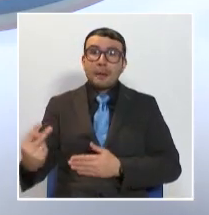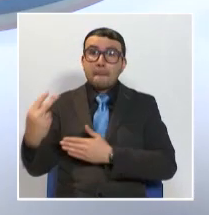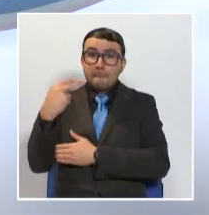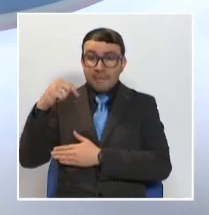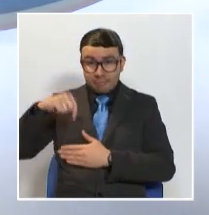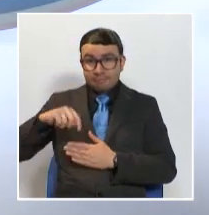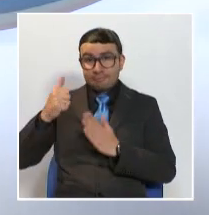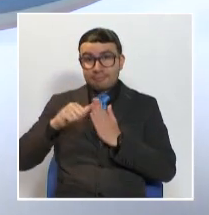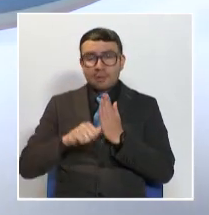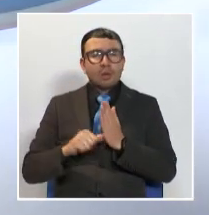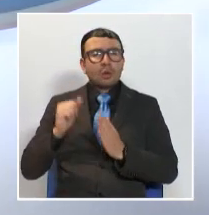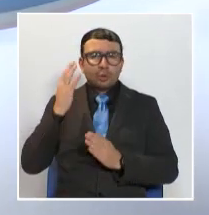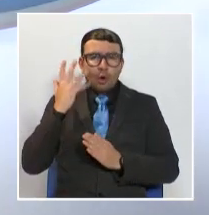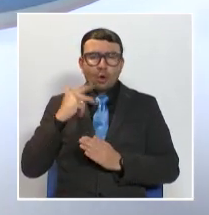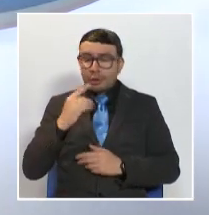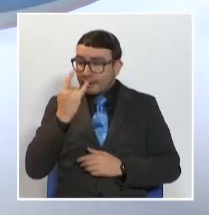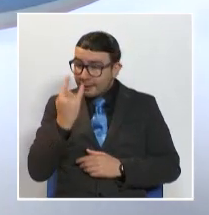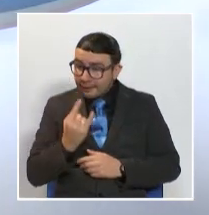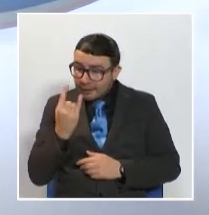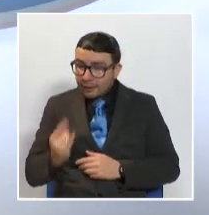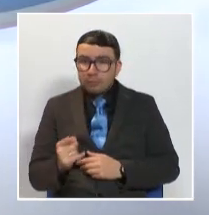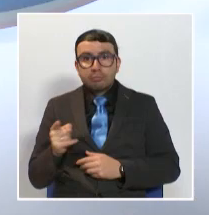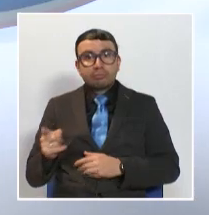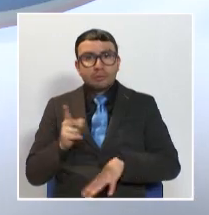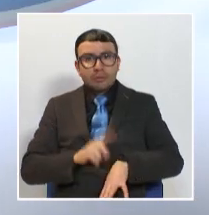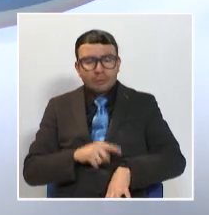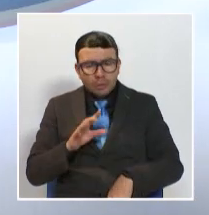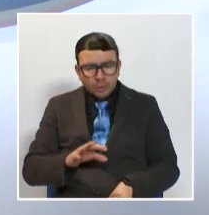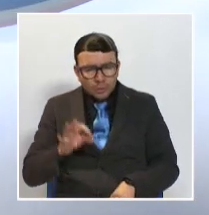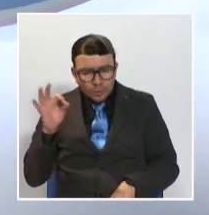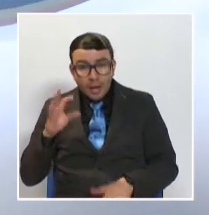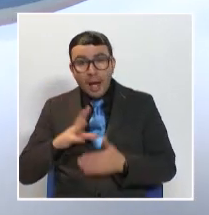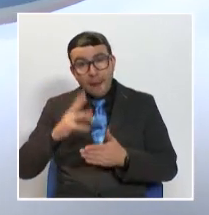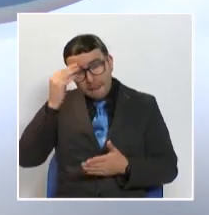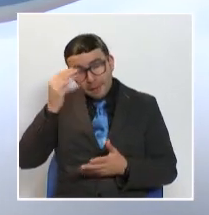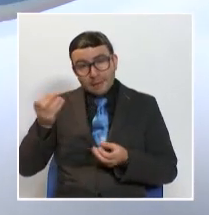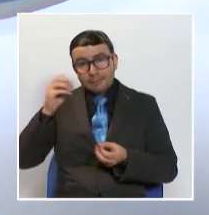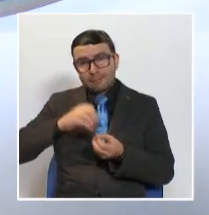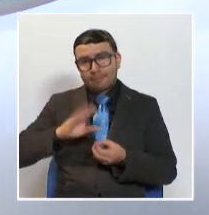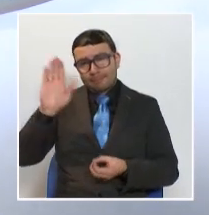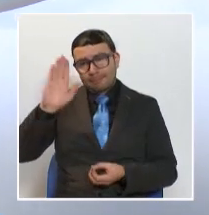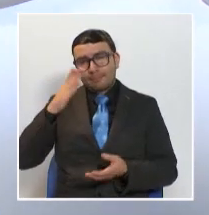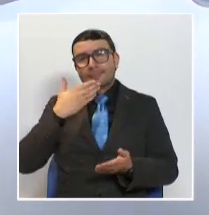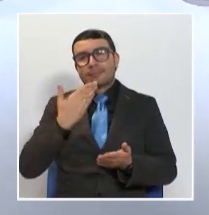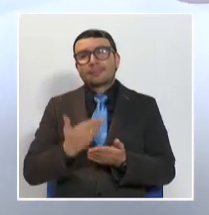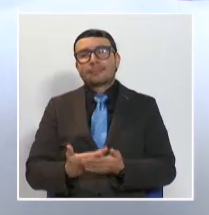y que todos los días se interesen y saquen ese tiempo para aprender un poco más. Muchas gracias.